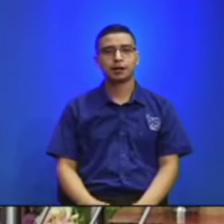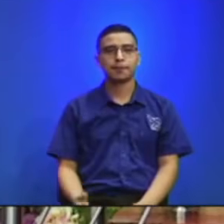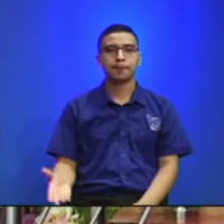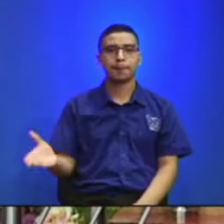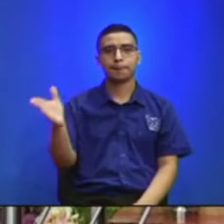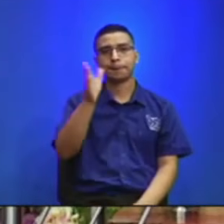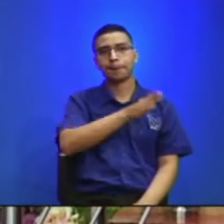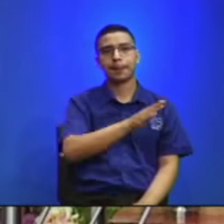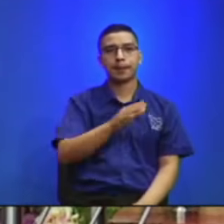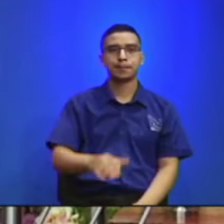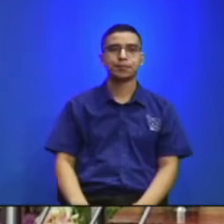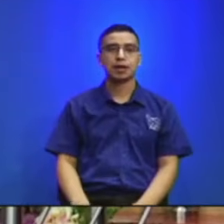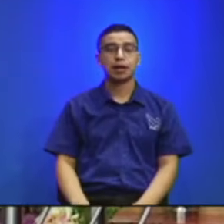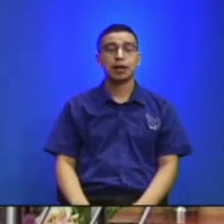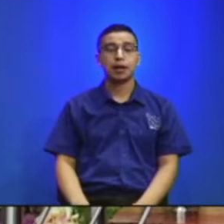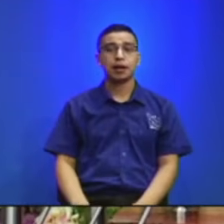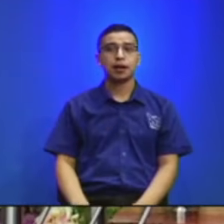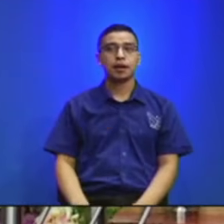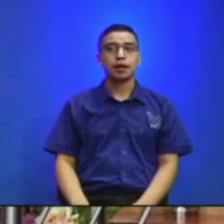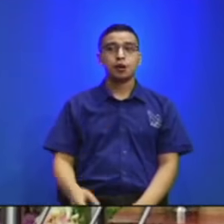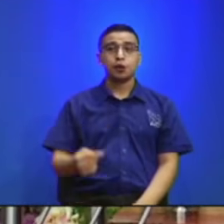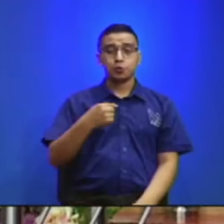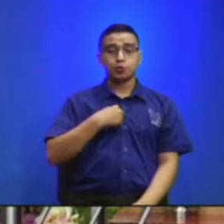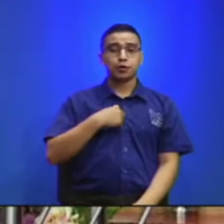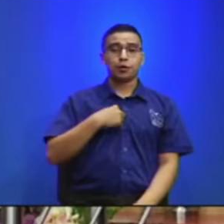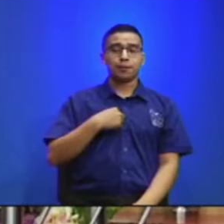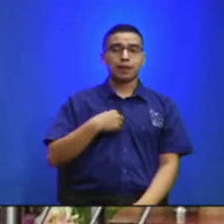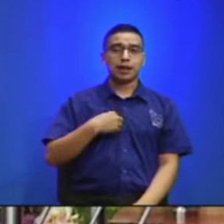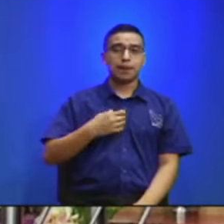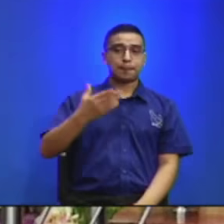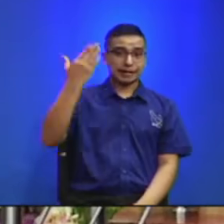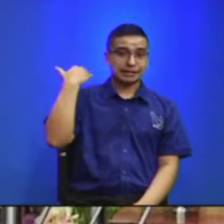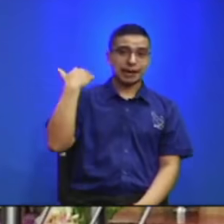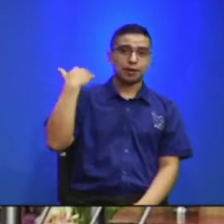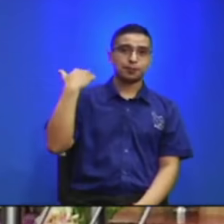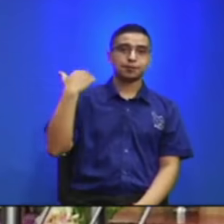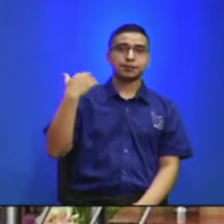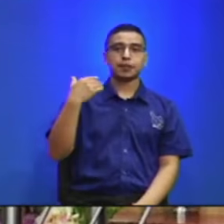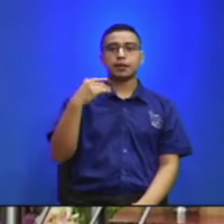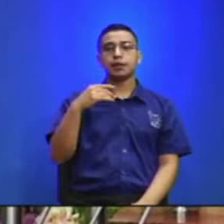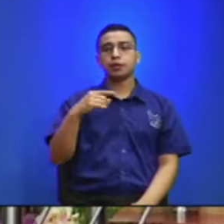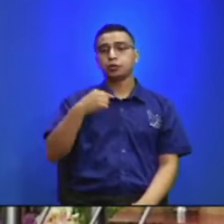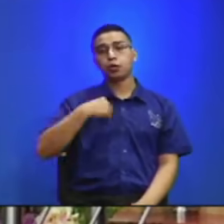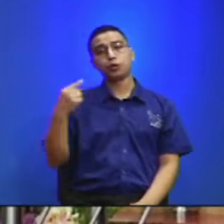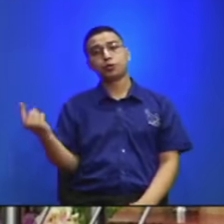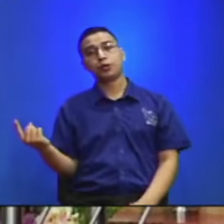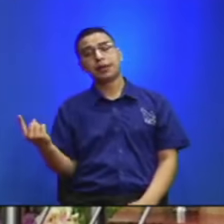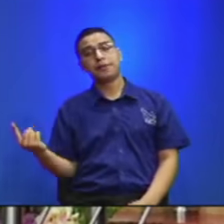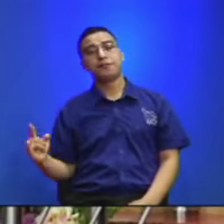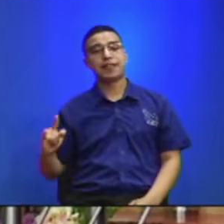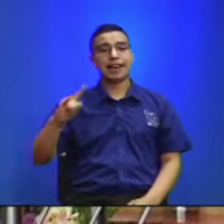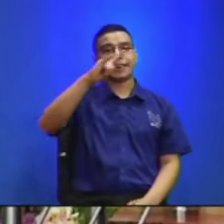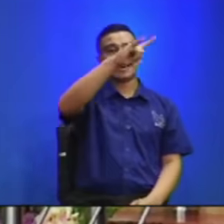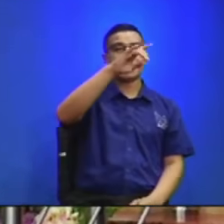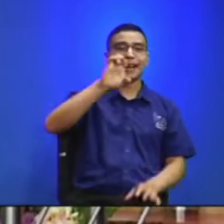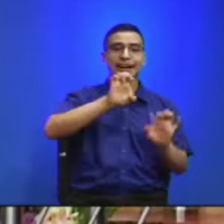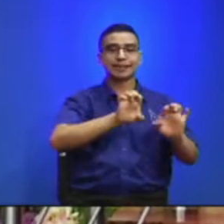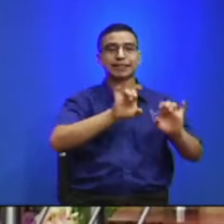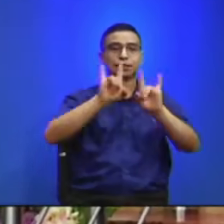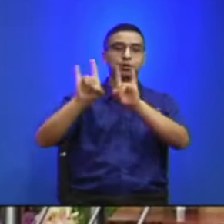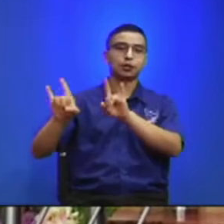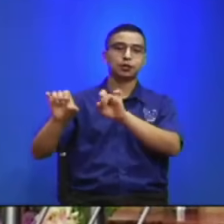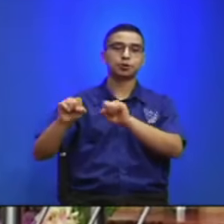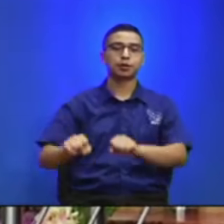orlando yo tenía casi dos años de no ver también a los pastores del área de eeuu